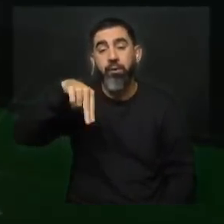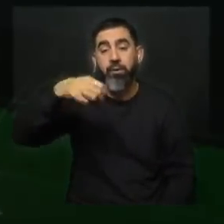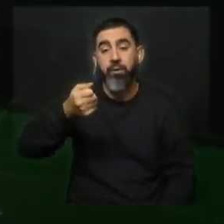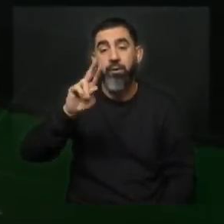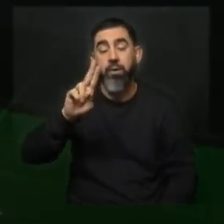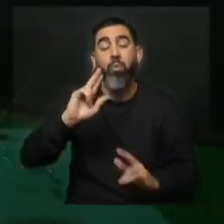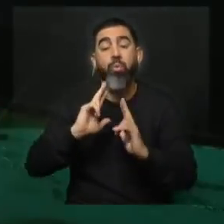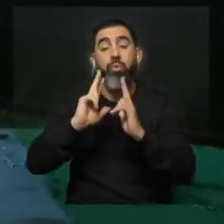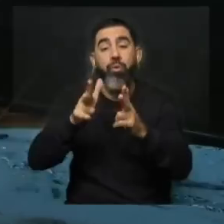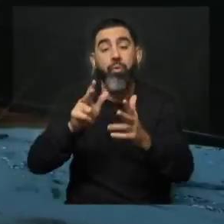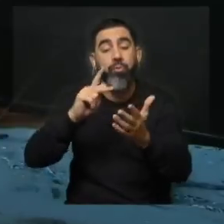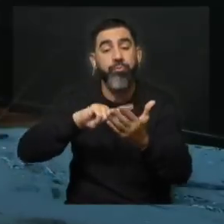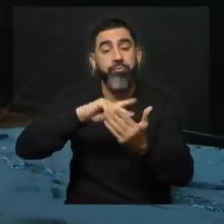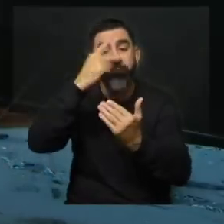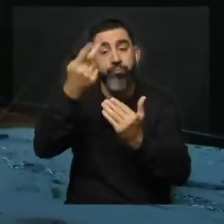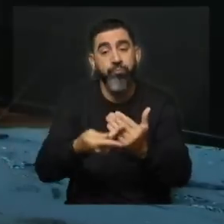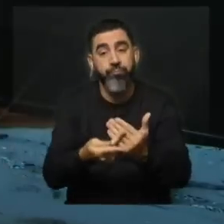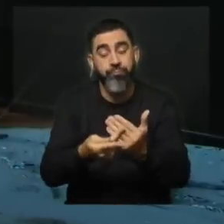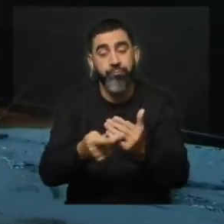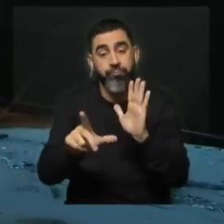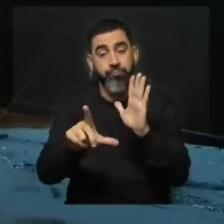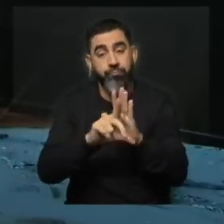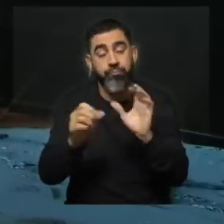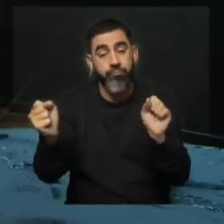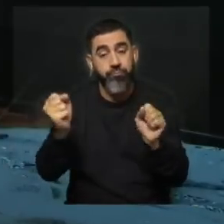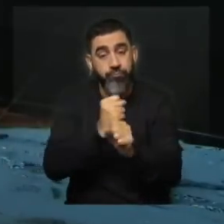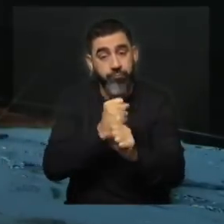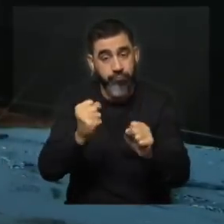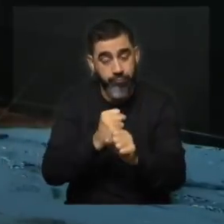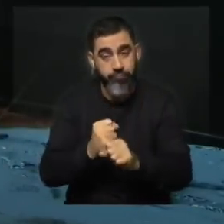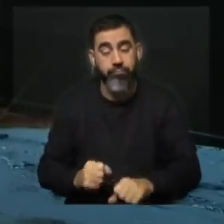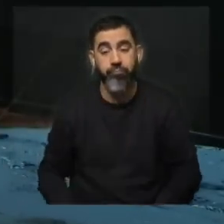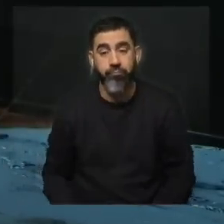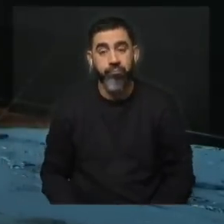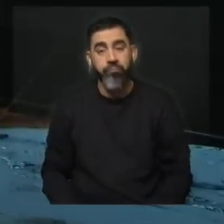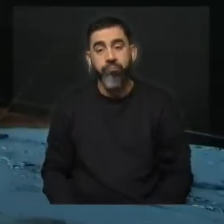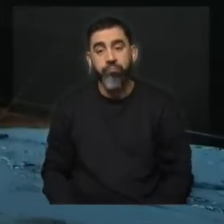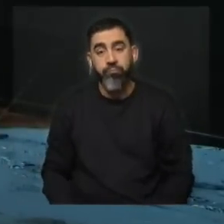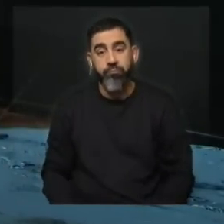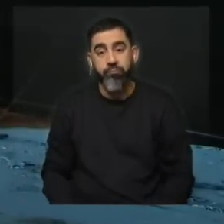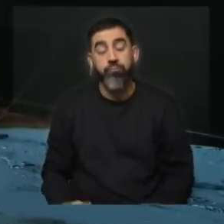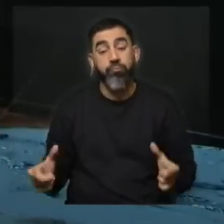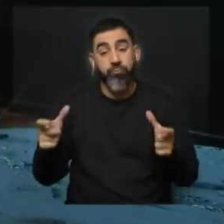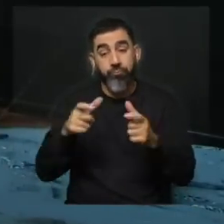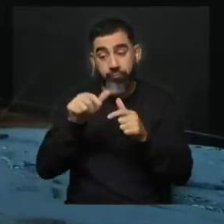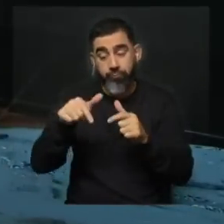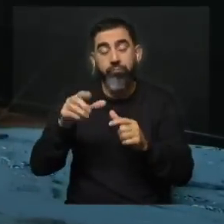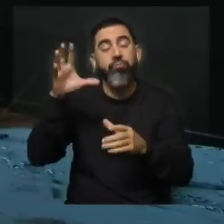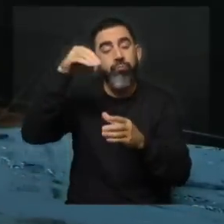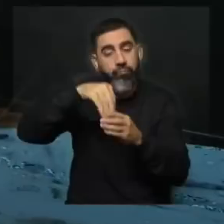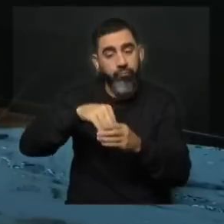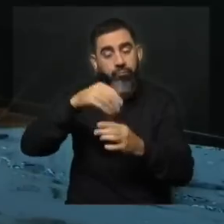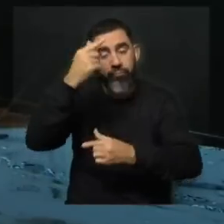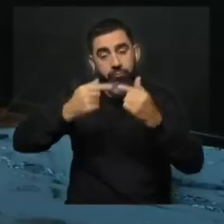señaló que el proyecto de ley aprobado por la por la comisión va a incorporar además diversas